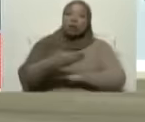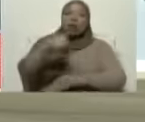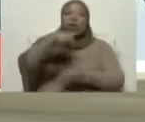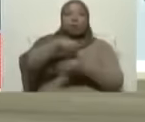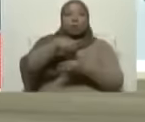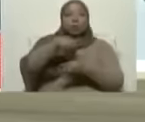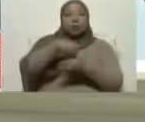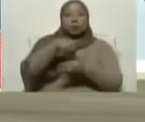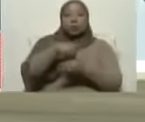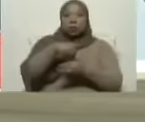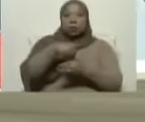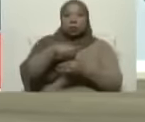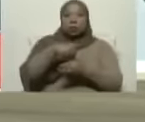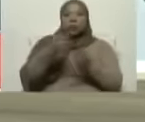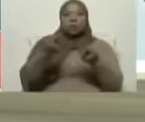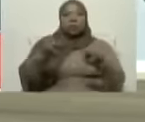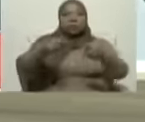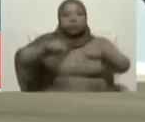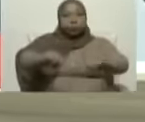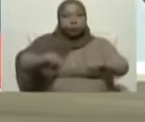sanciones.